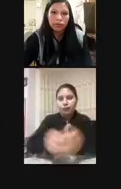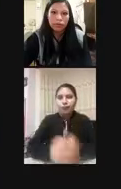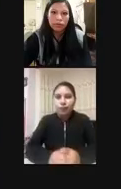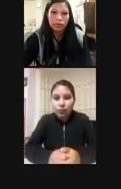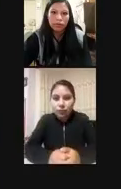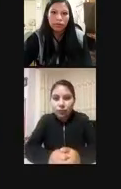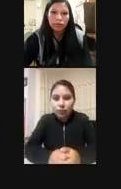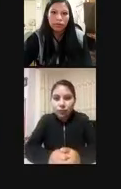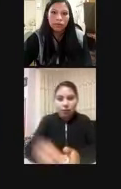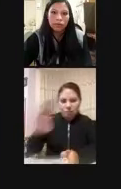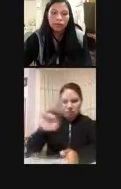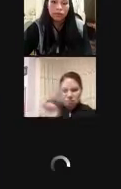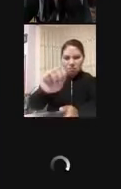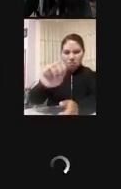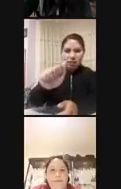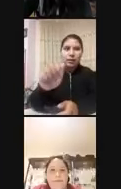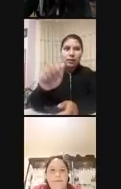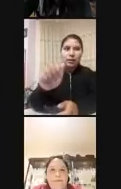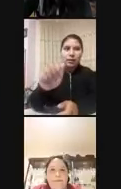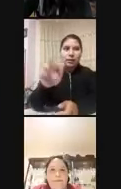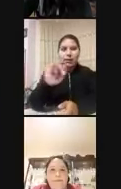Marianela Rebollo.